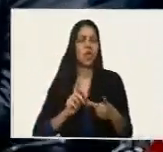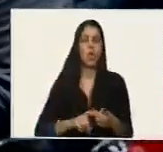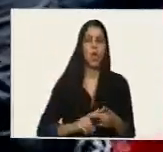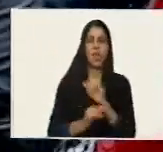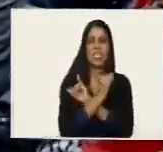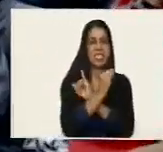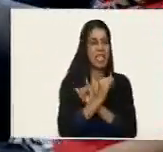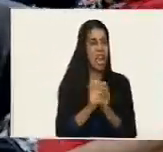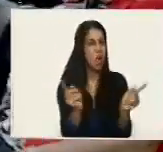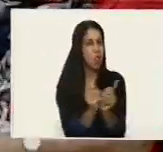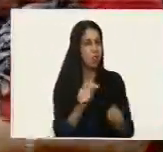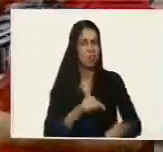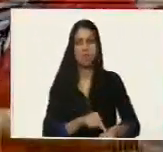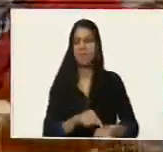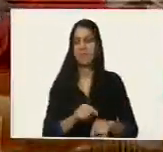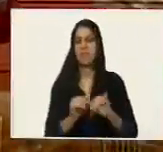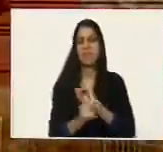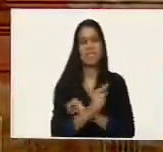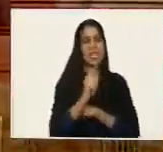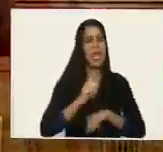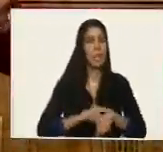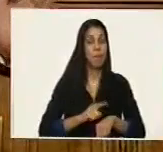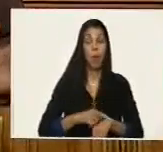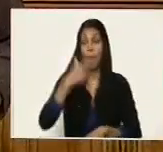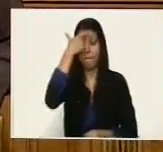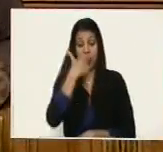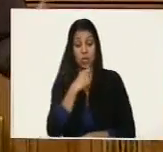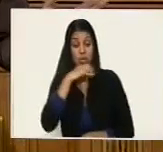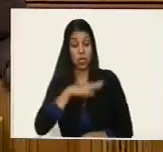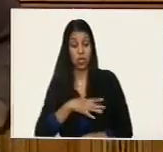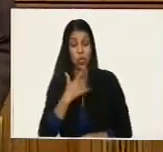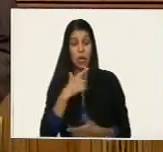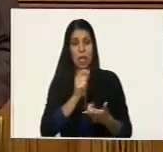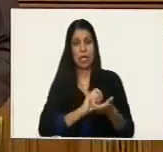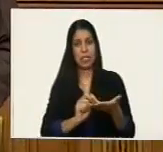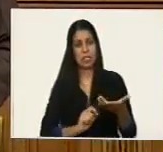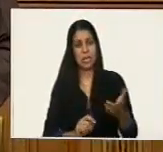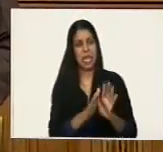más. Los historiadores, pues usted vieron 6 tomos y va a regalar más.